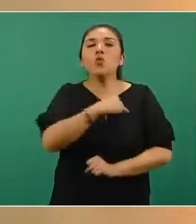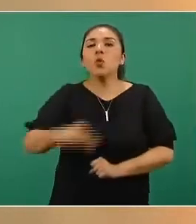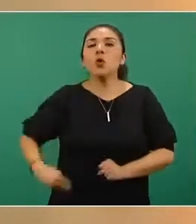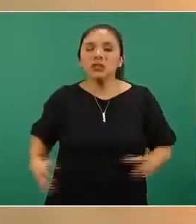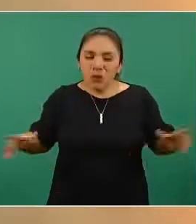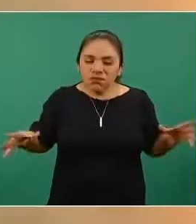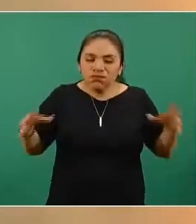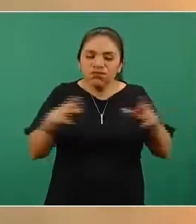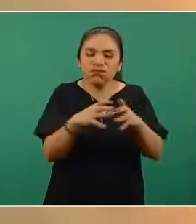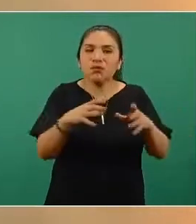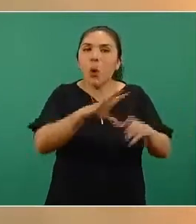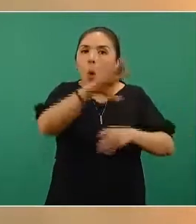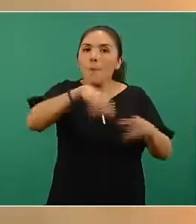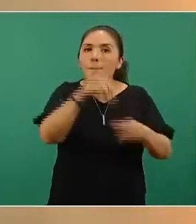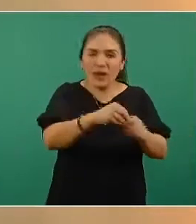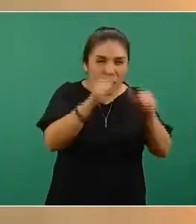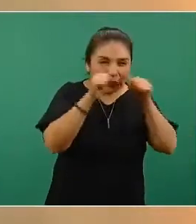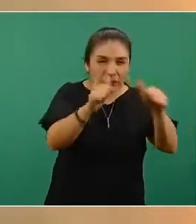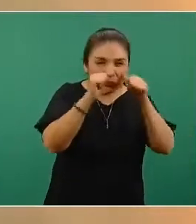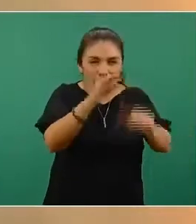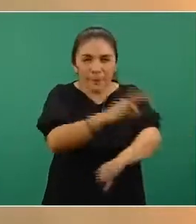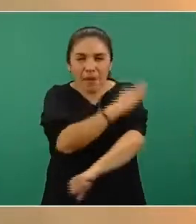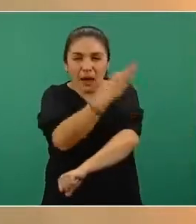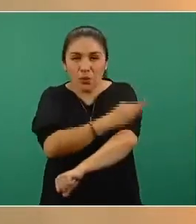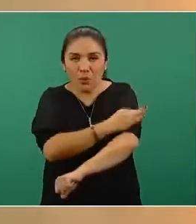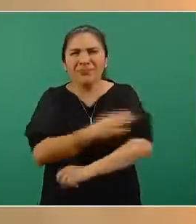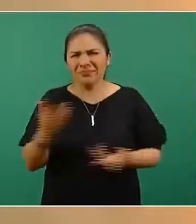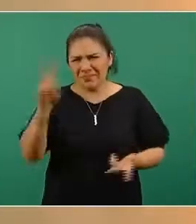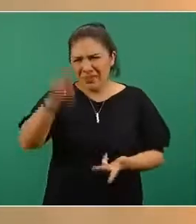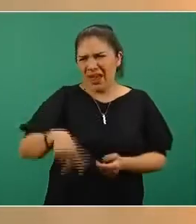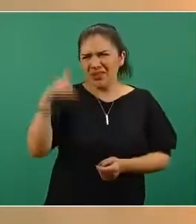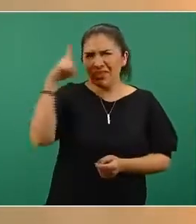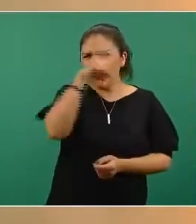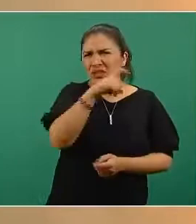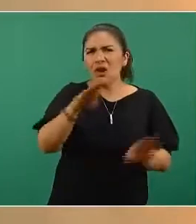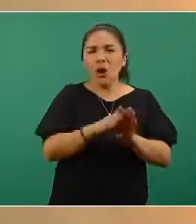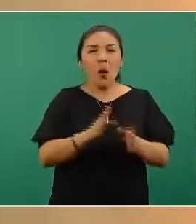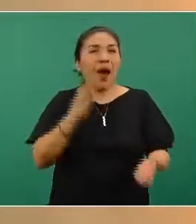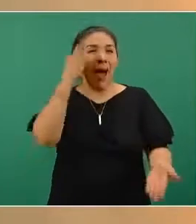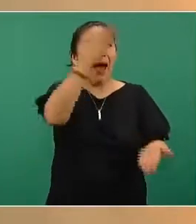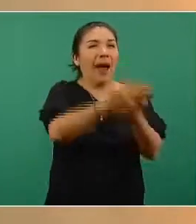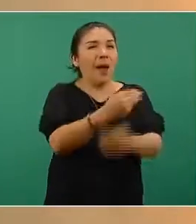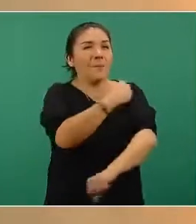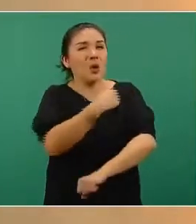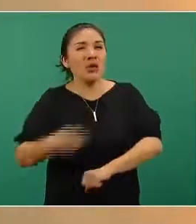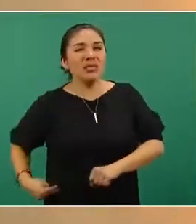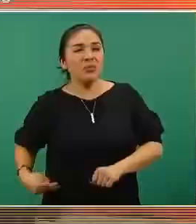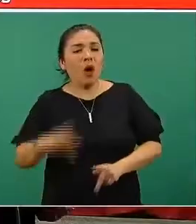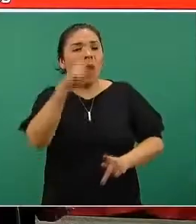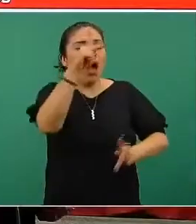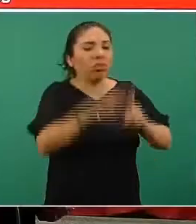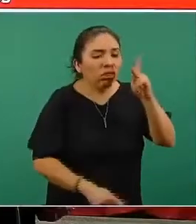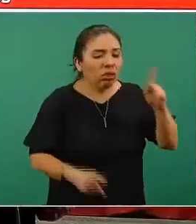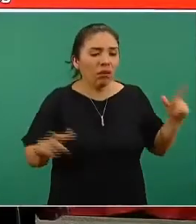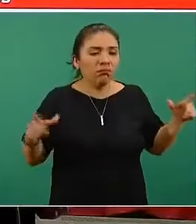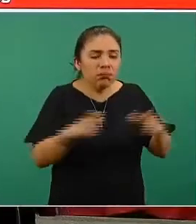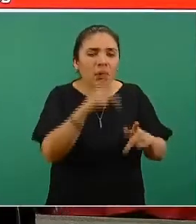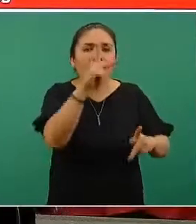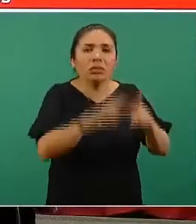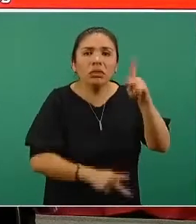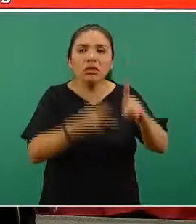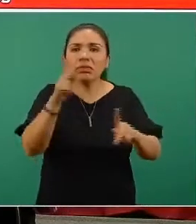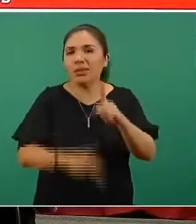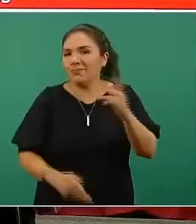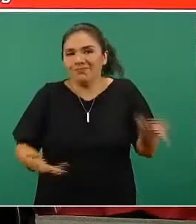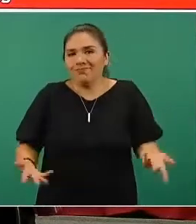completos. Es muy difícil llegar con una fracción de municipios a un municipio muy poblado. Ahora